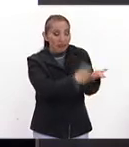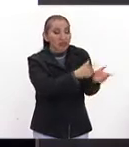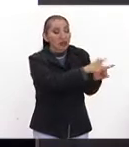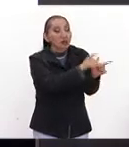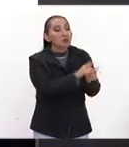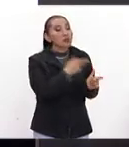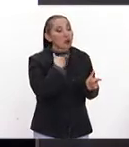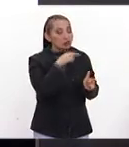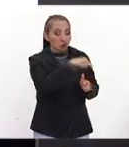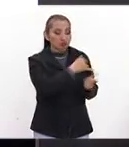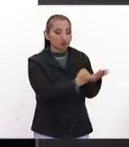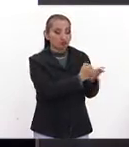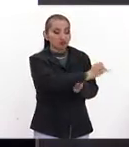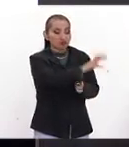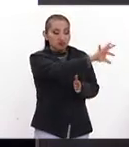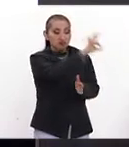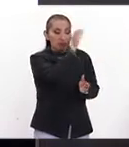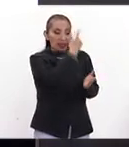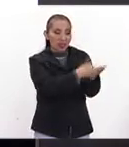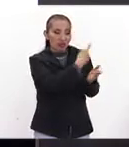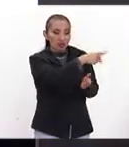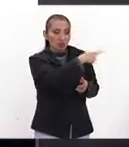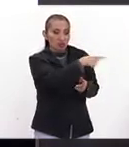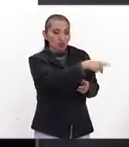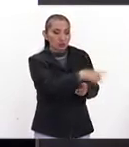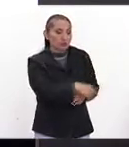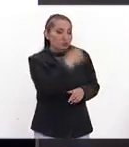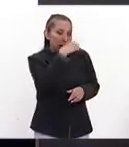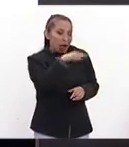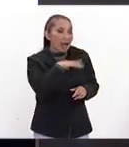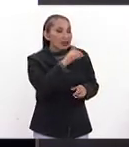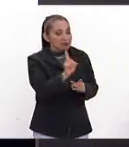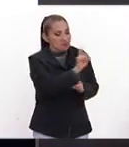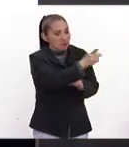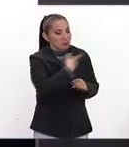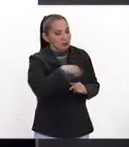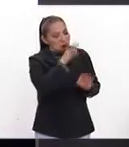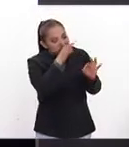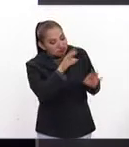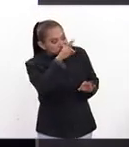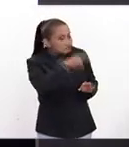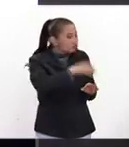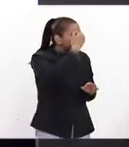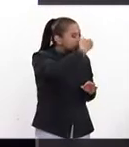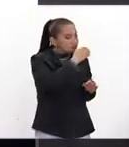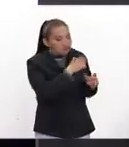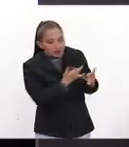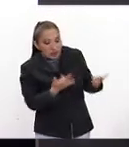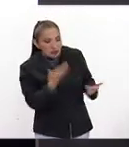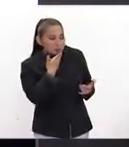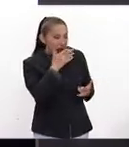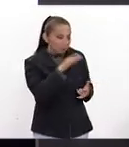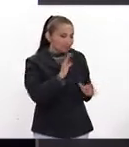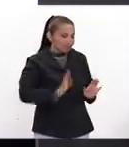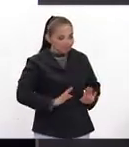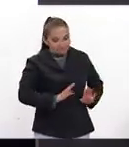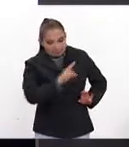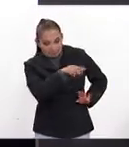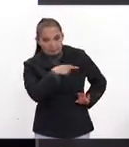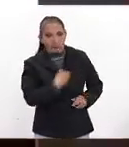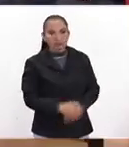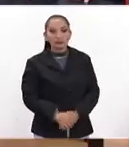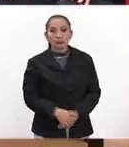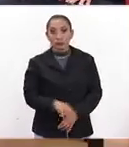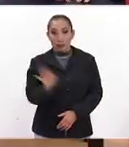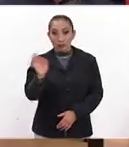funcionando como fiel de la balanza al interior de los partidos políticos para que llegue gente que tiene más trayectoria o un mejor perfil en algunos casos. O sea,